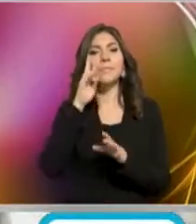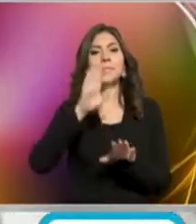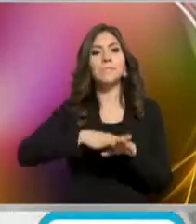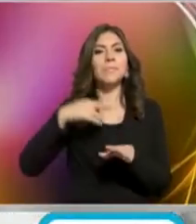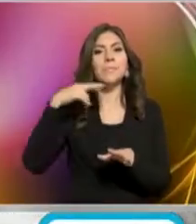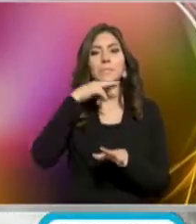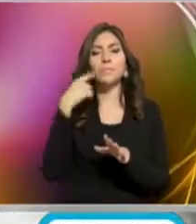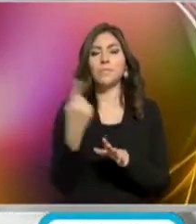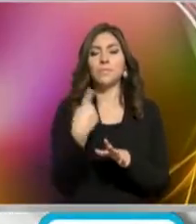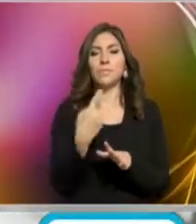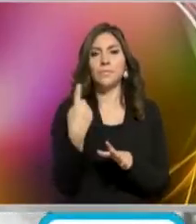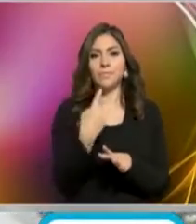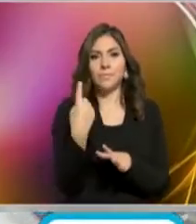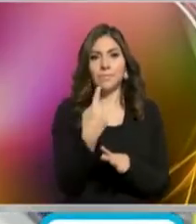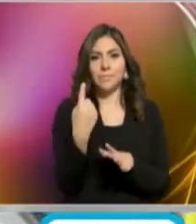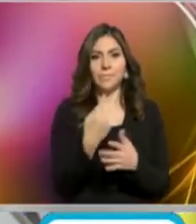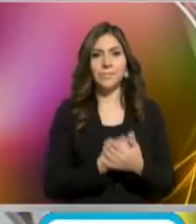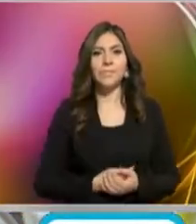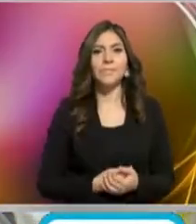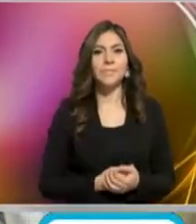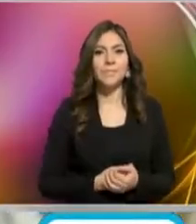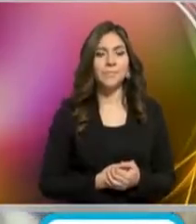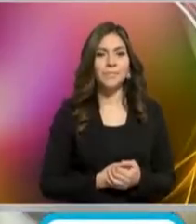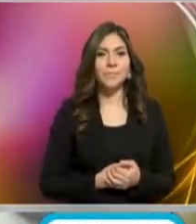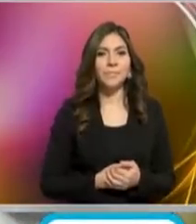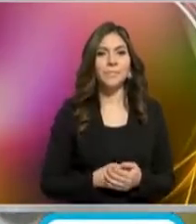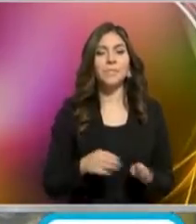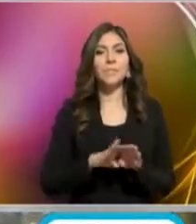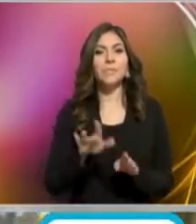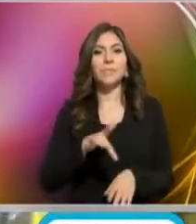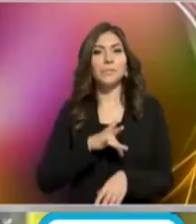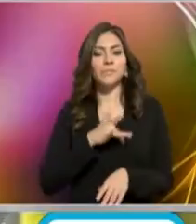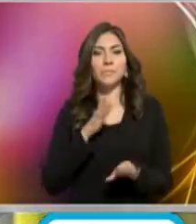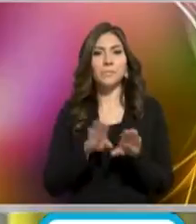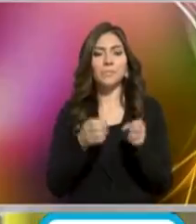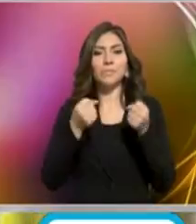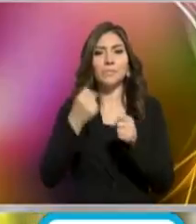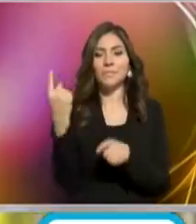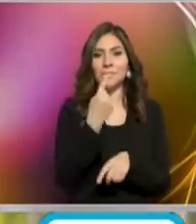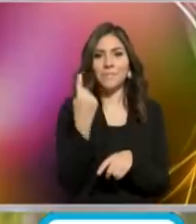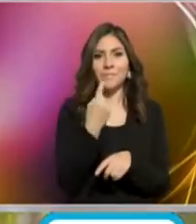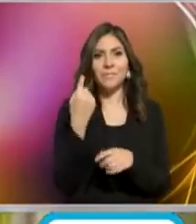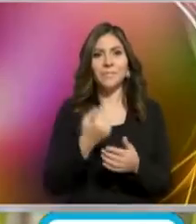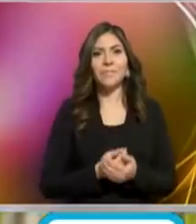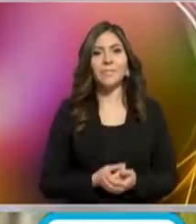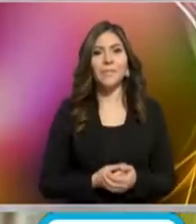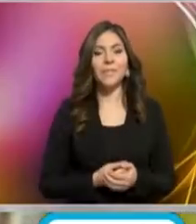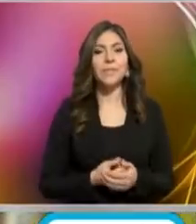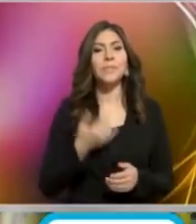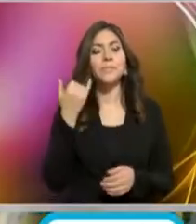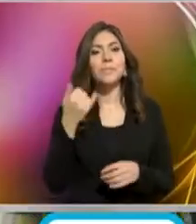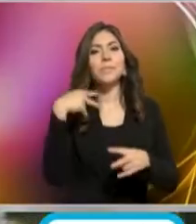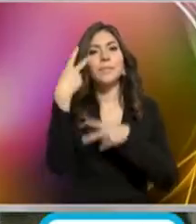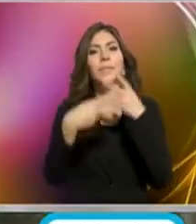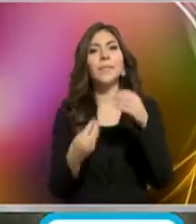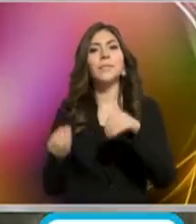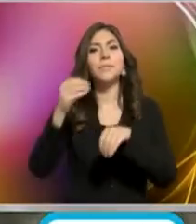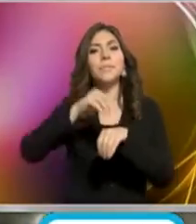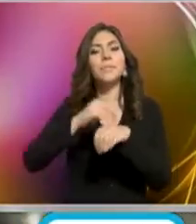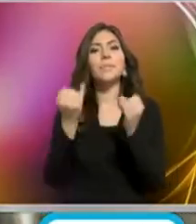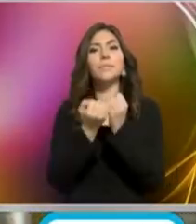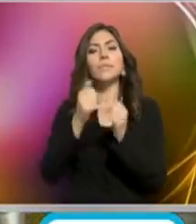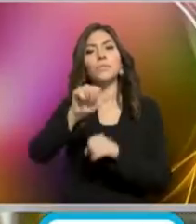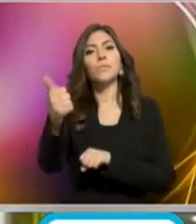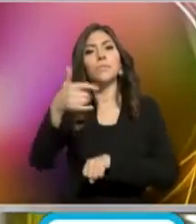velocidad. Es la potencia. Potencia, que se sienta el poder. Y vamos a ponerle queso